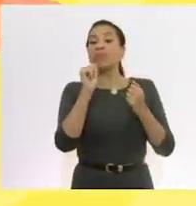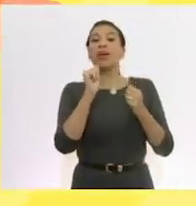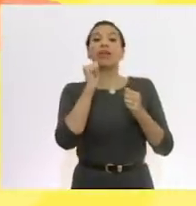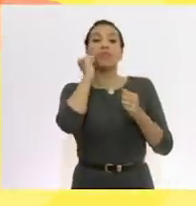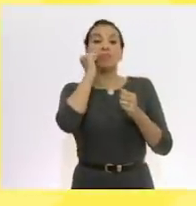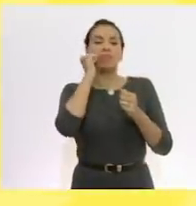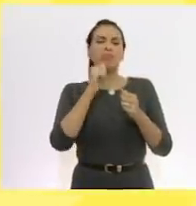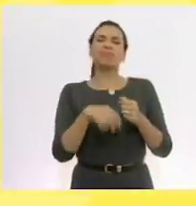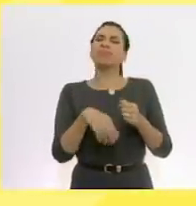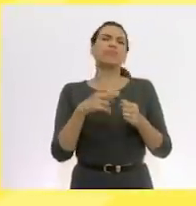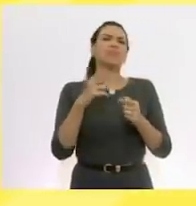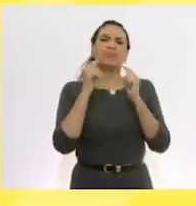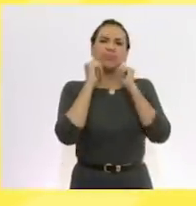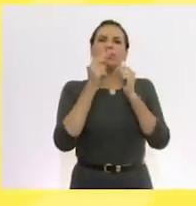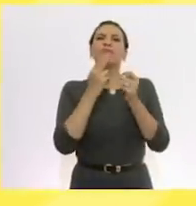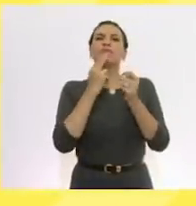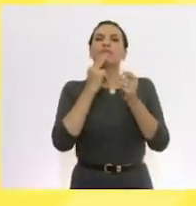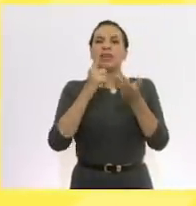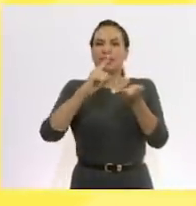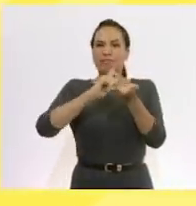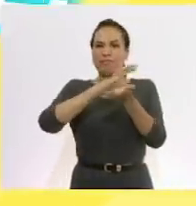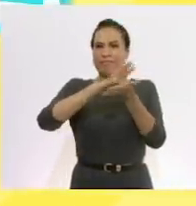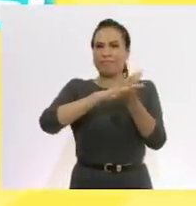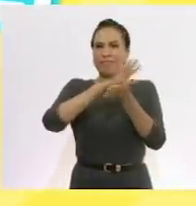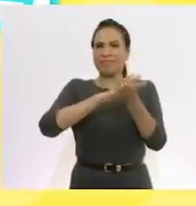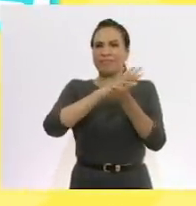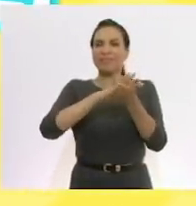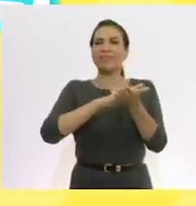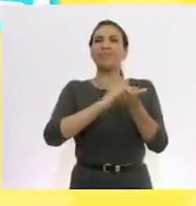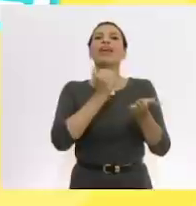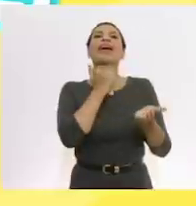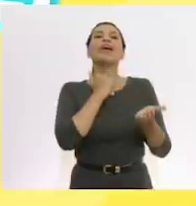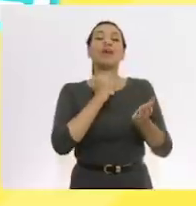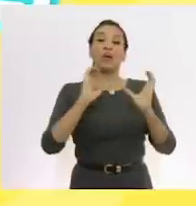usa desinfectantes a base de alcohol. ¡Cuídate!